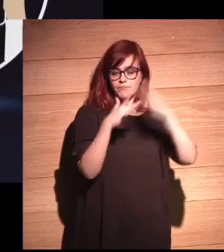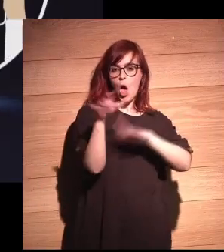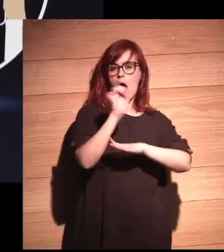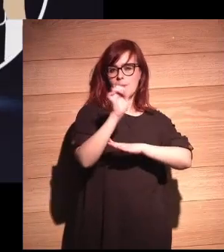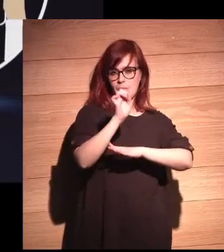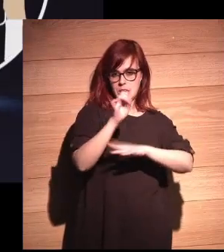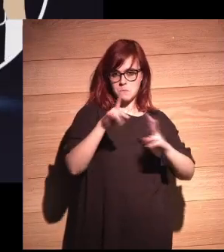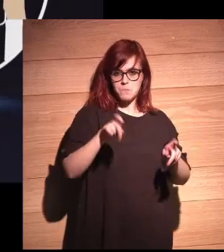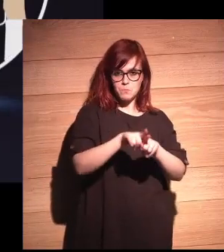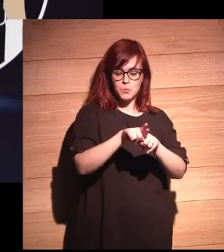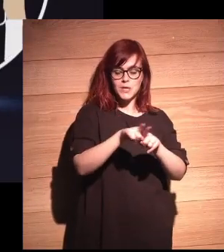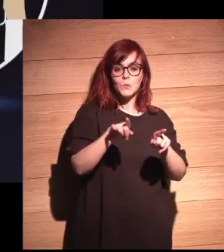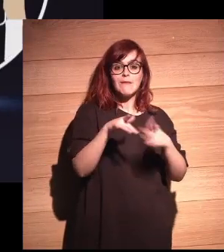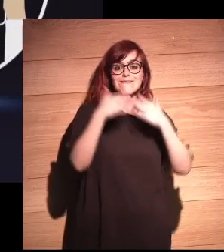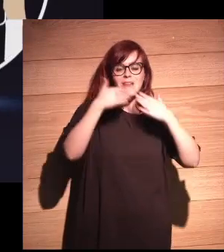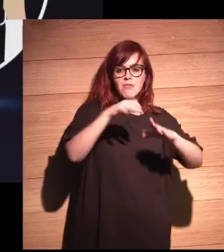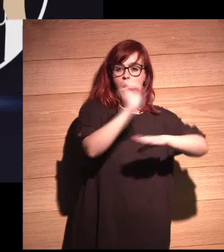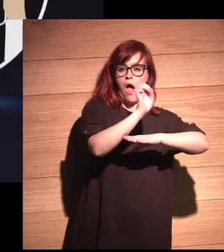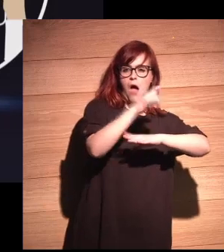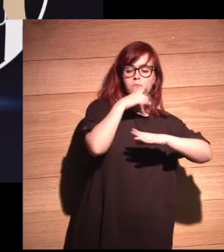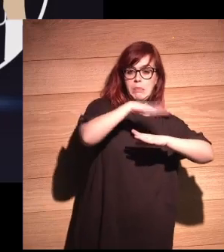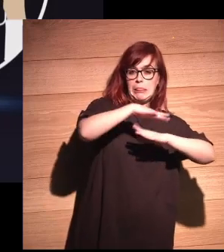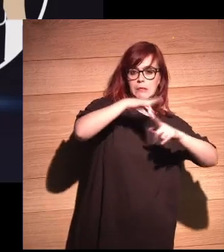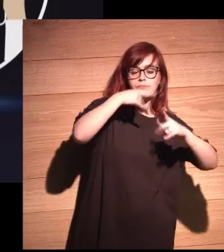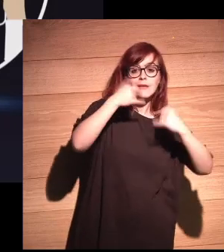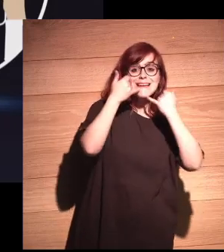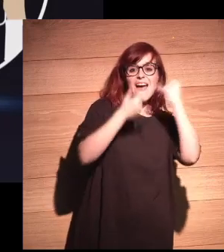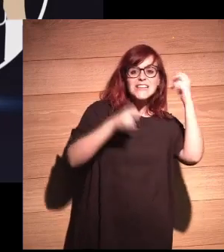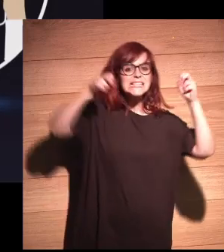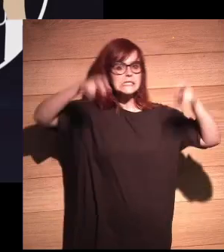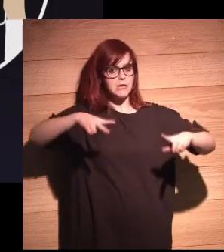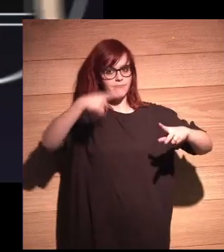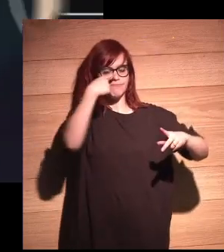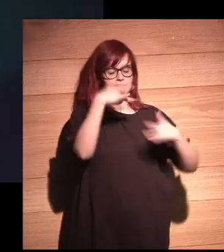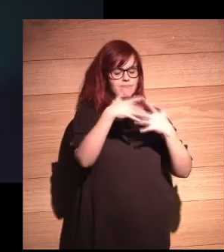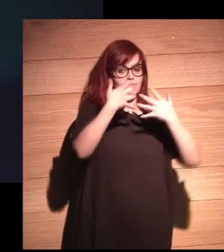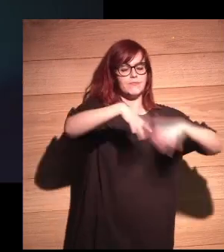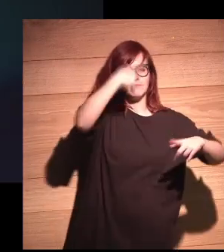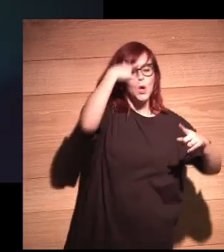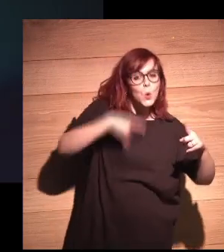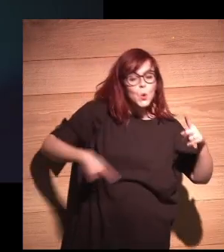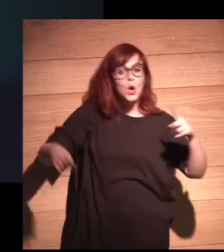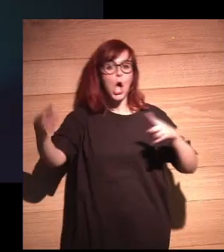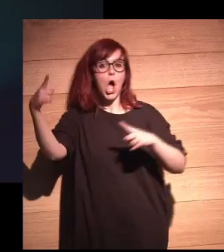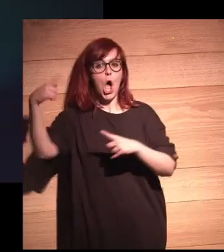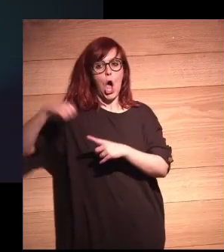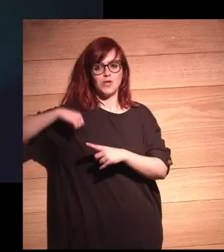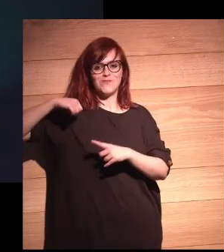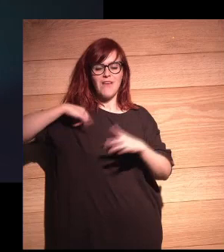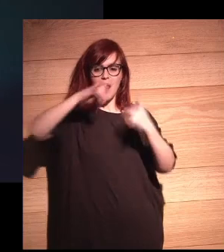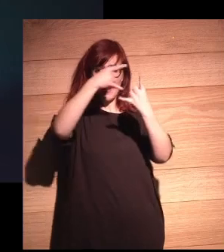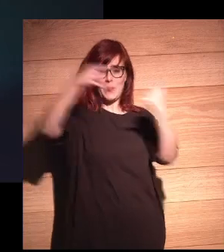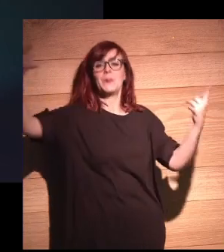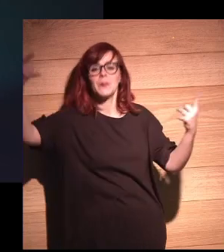epiléptica, y a través de una señal sin cables pues podría comunicarse, por ejemplo, con el hospital, o